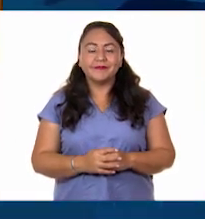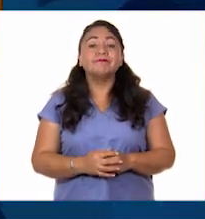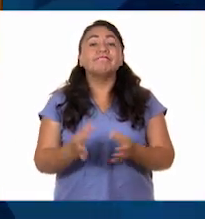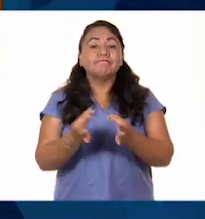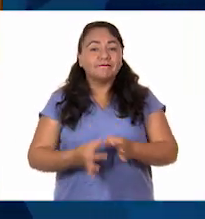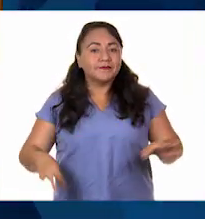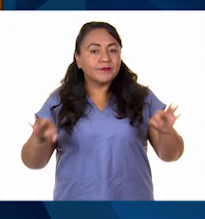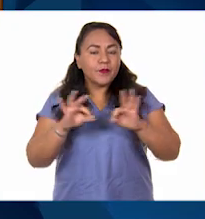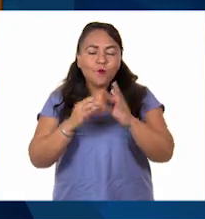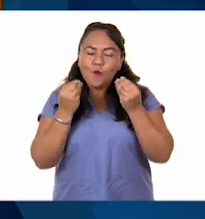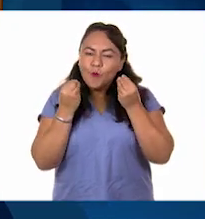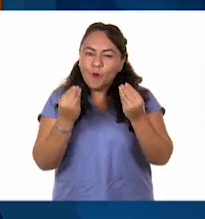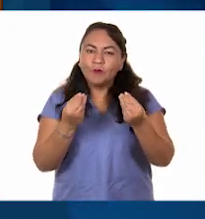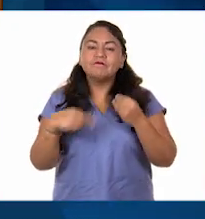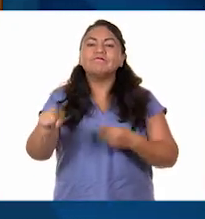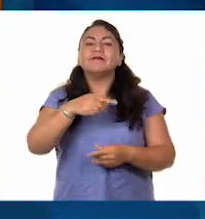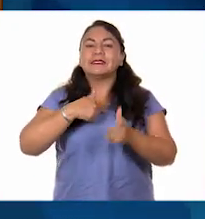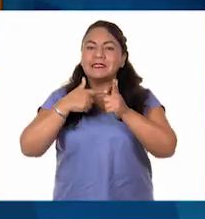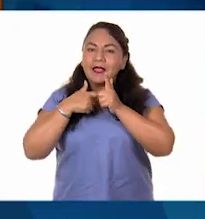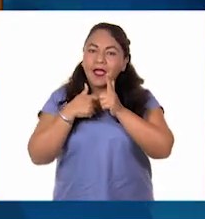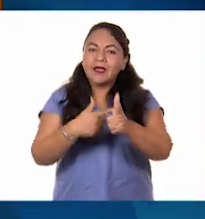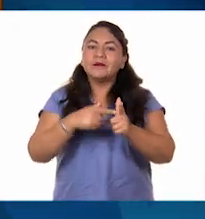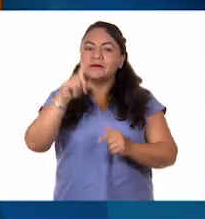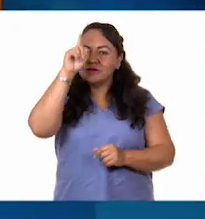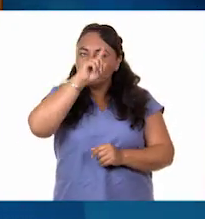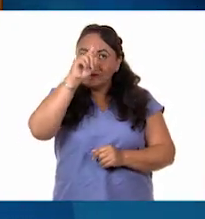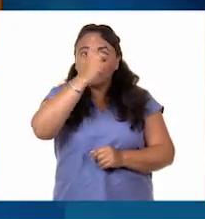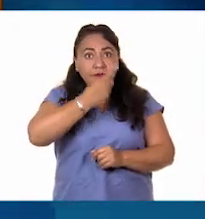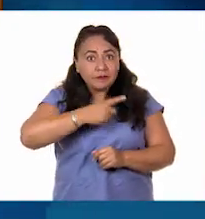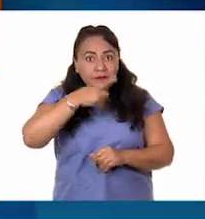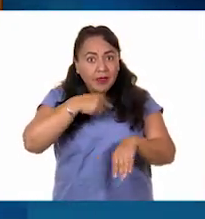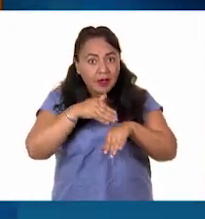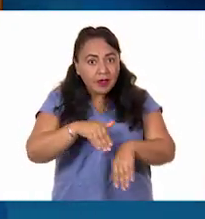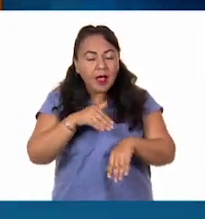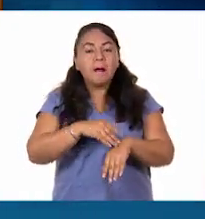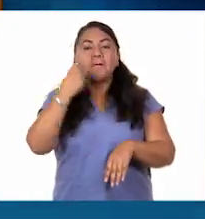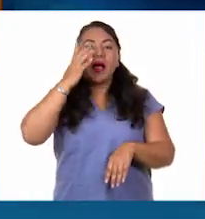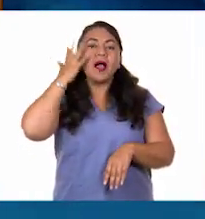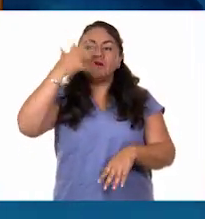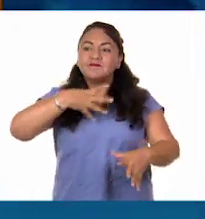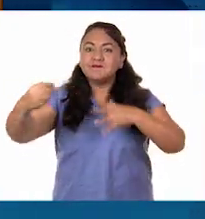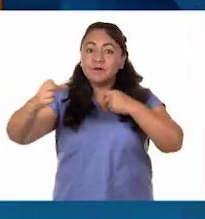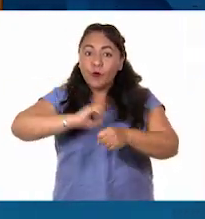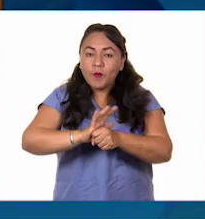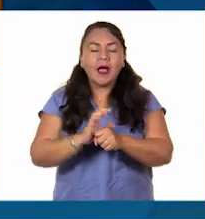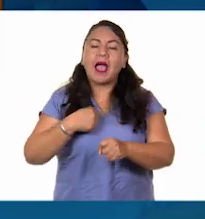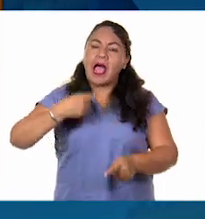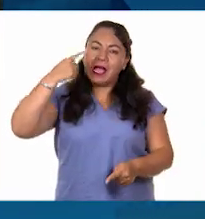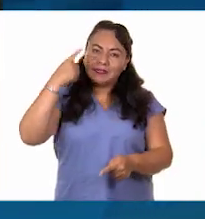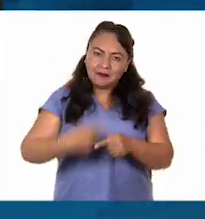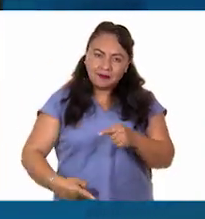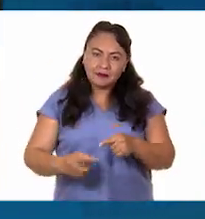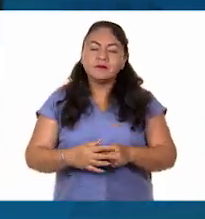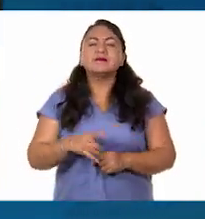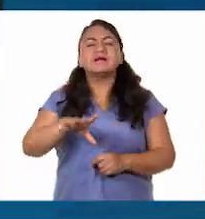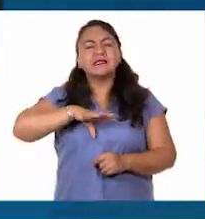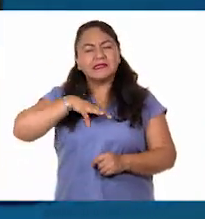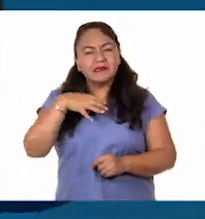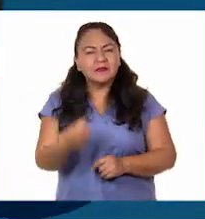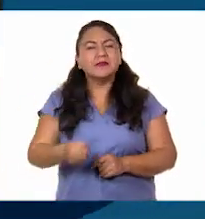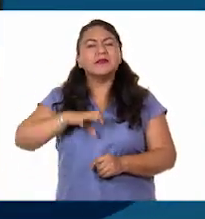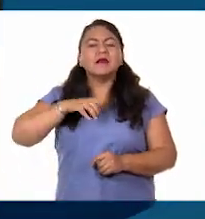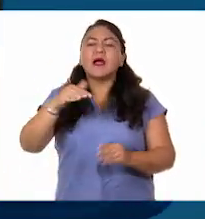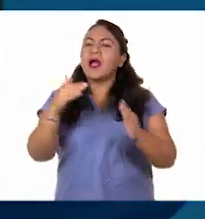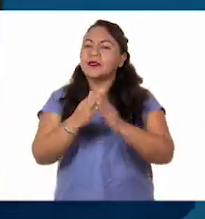Es muy importante continuar con las recomendaciones para evitar contagios de COVID. Trata de